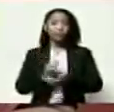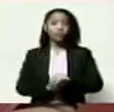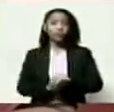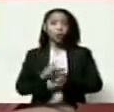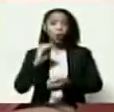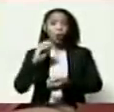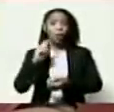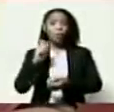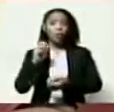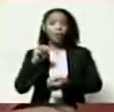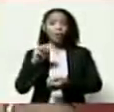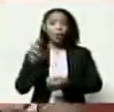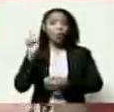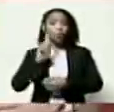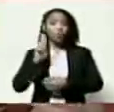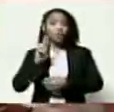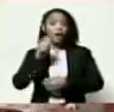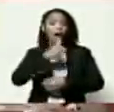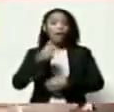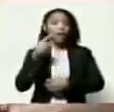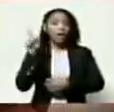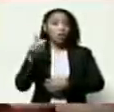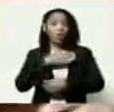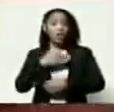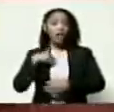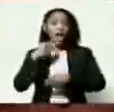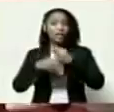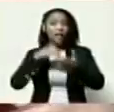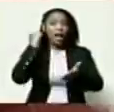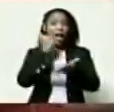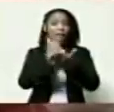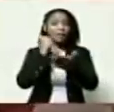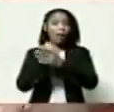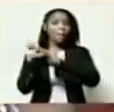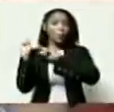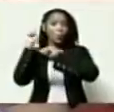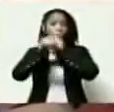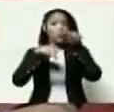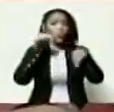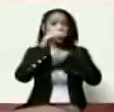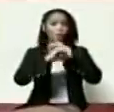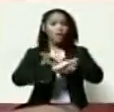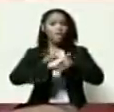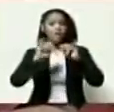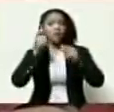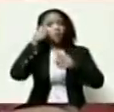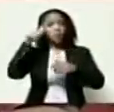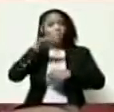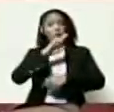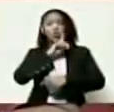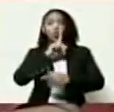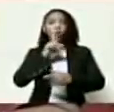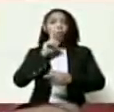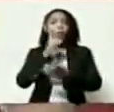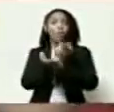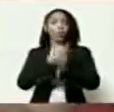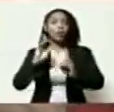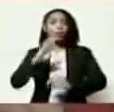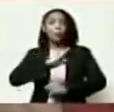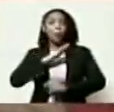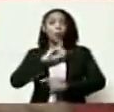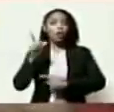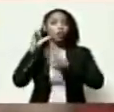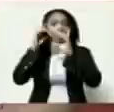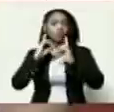la utilizan cada vez que ellos quieren para asesinar, bombardear y acabar pueblos, en nombre de su democracia. Y la